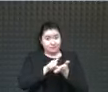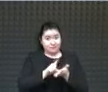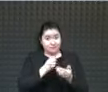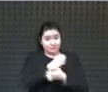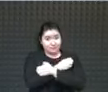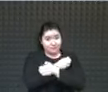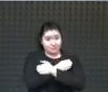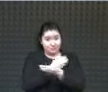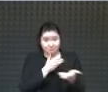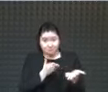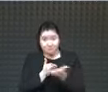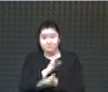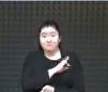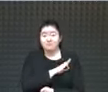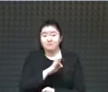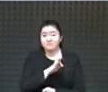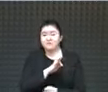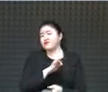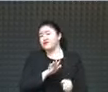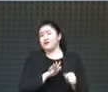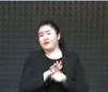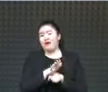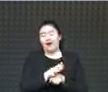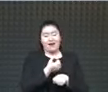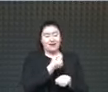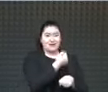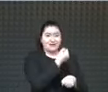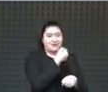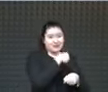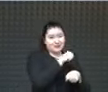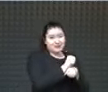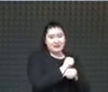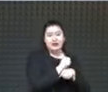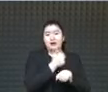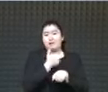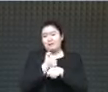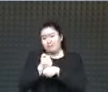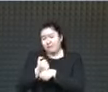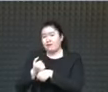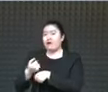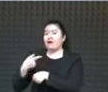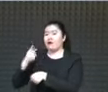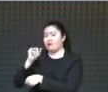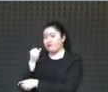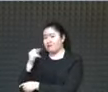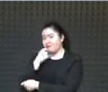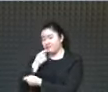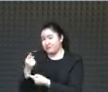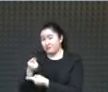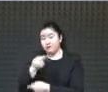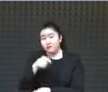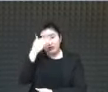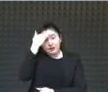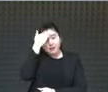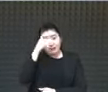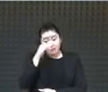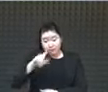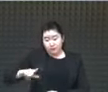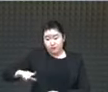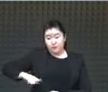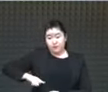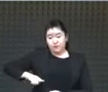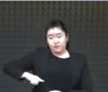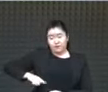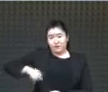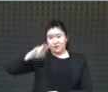en particular en la educación básica de nuestra ciudad. Y como saben, el Gobierno de México en todo el país da